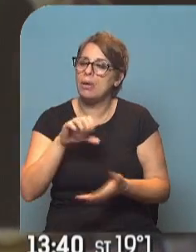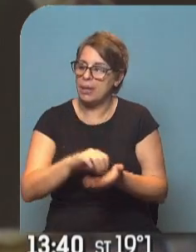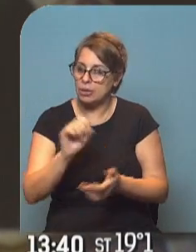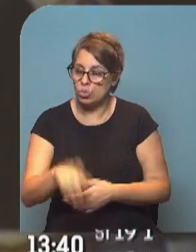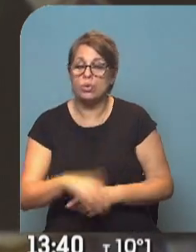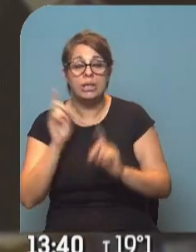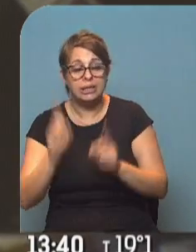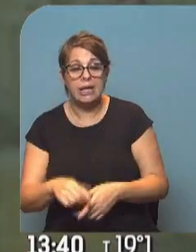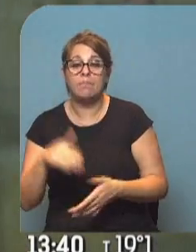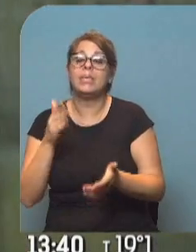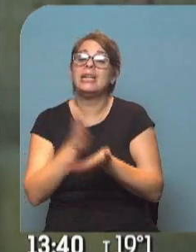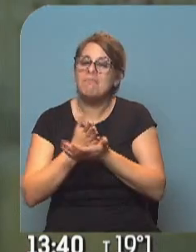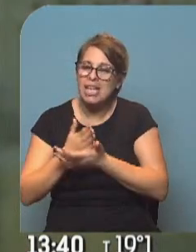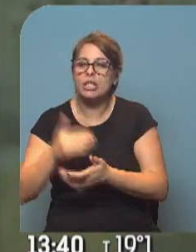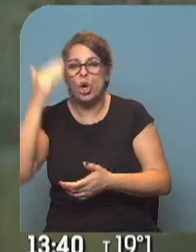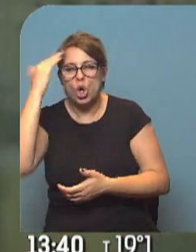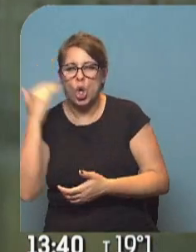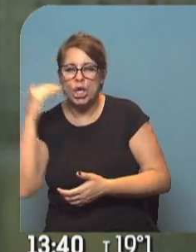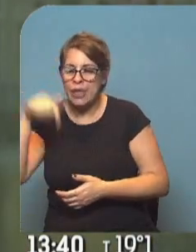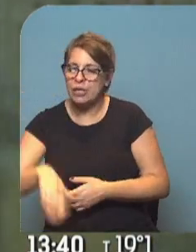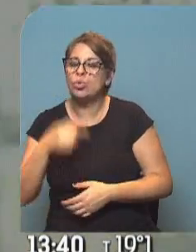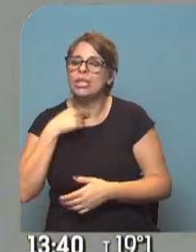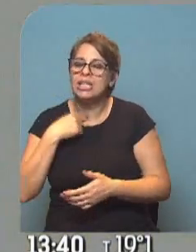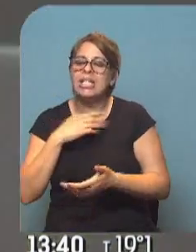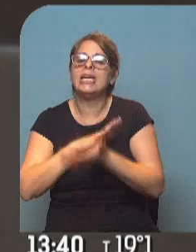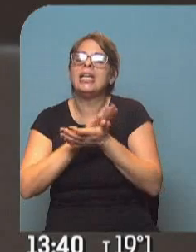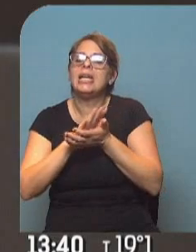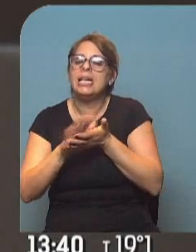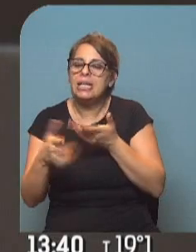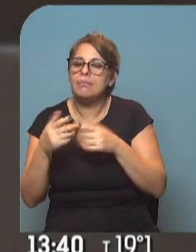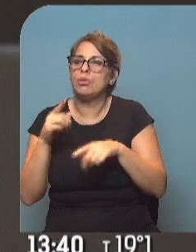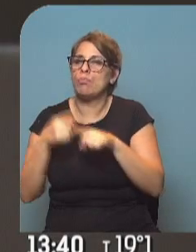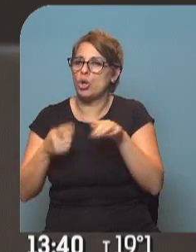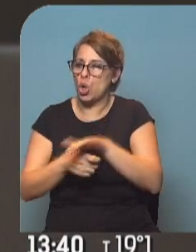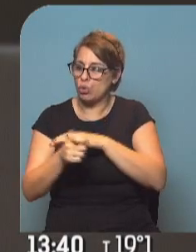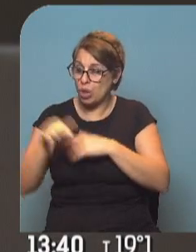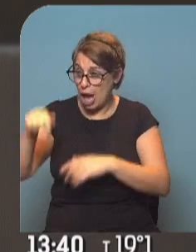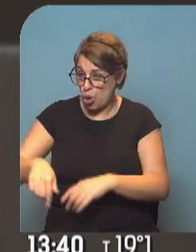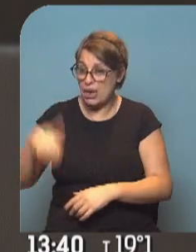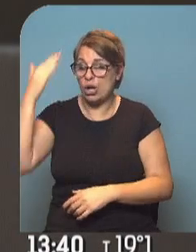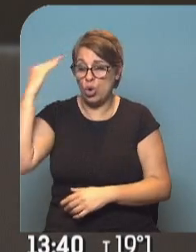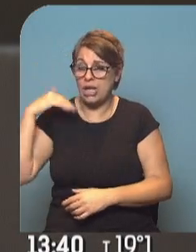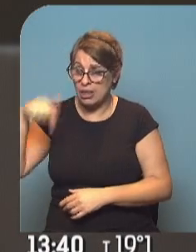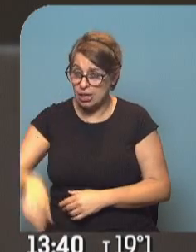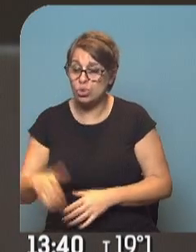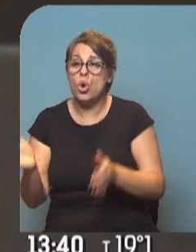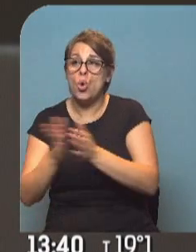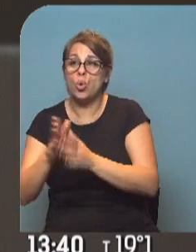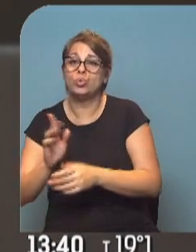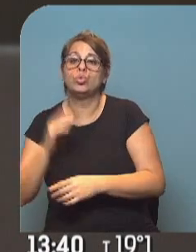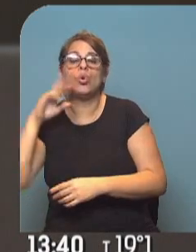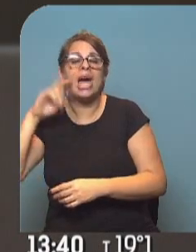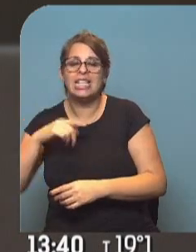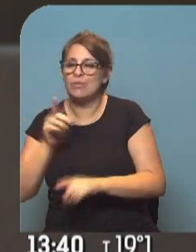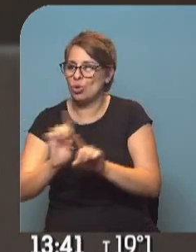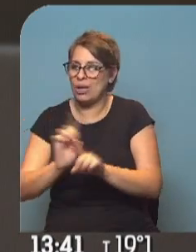Sur tratando de limpiar su imagen en relación a las cuestiones de corrupción también, porque esta Corea del Sur que se encuentra ahora con Kim no es la Corea del Sur